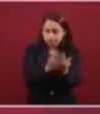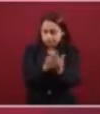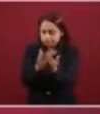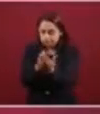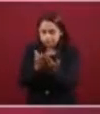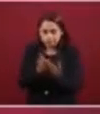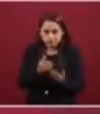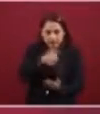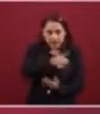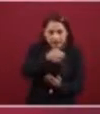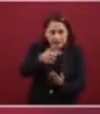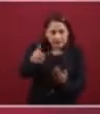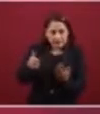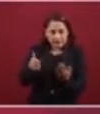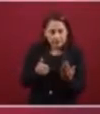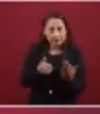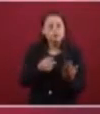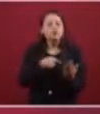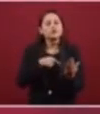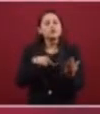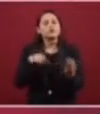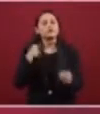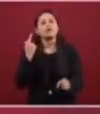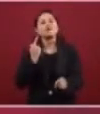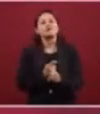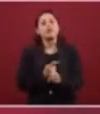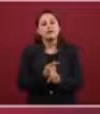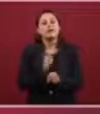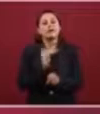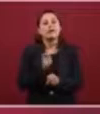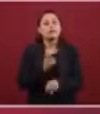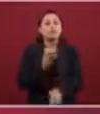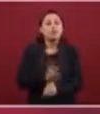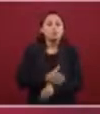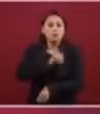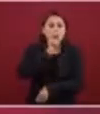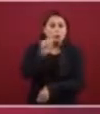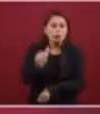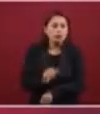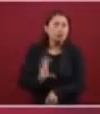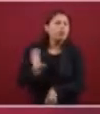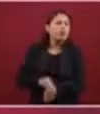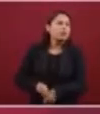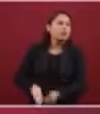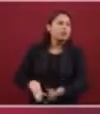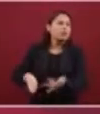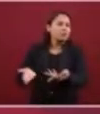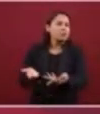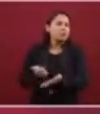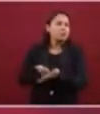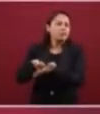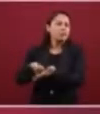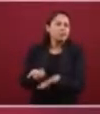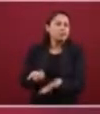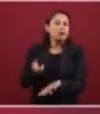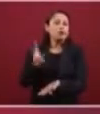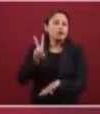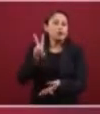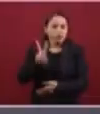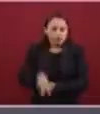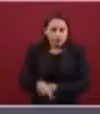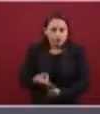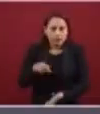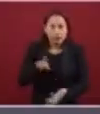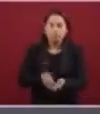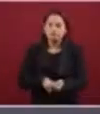ahí descubrimos la práctica del nepotismo. Esta cofradía, esta mafia